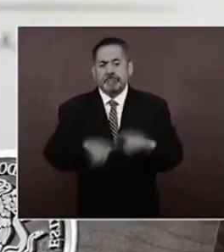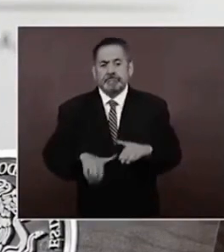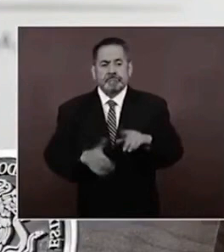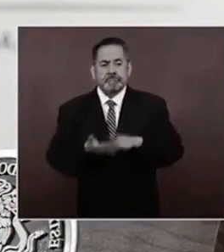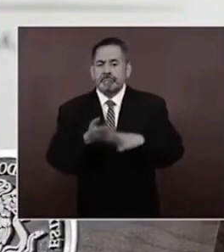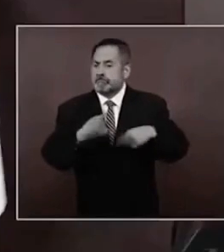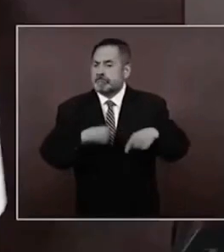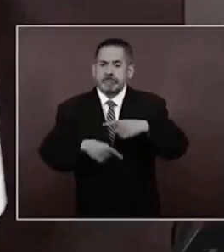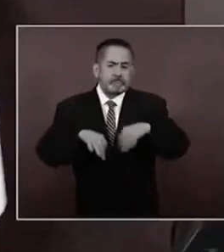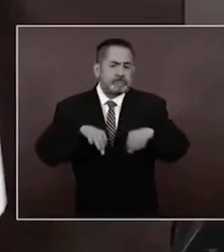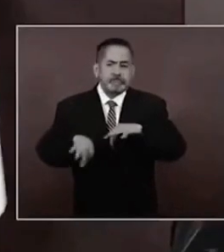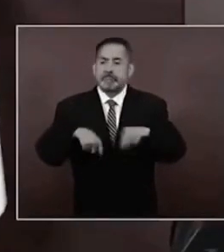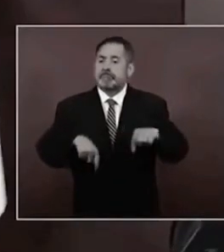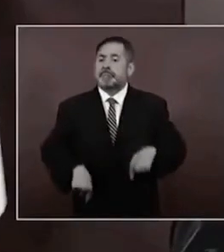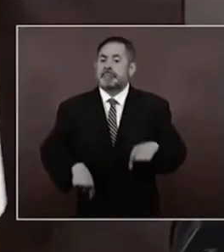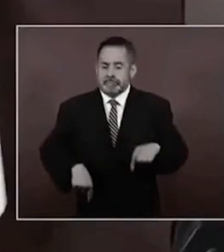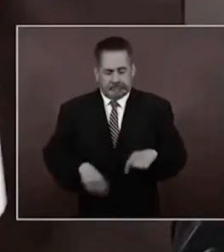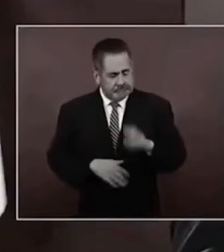nuestro país.